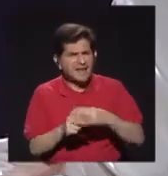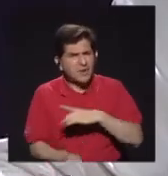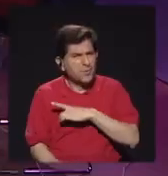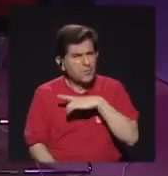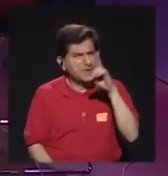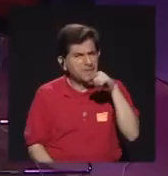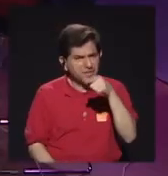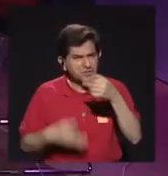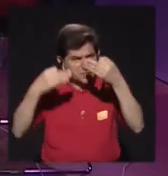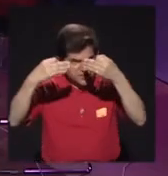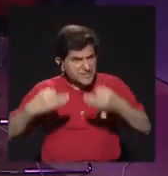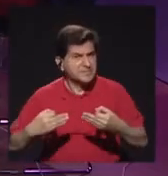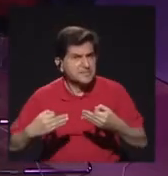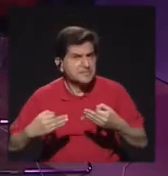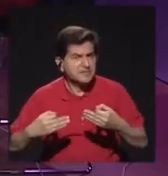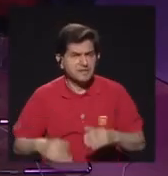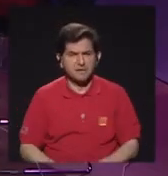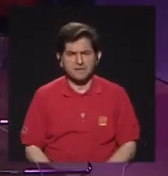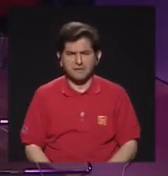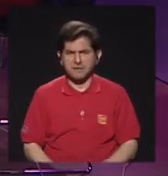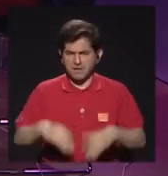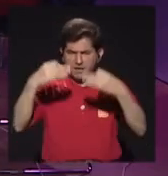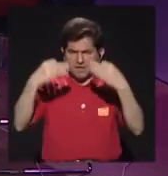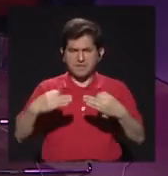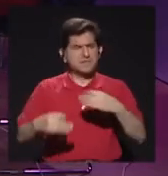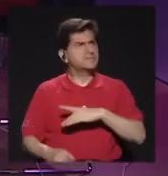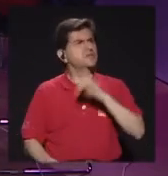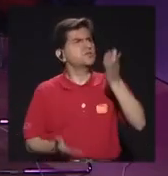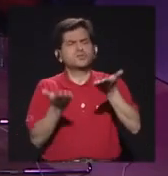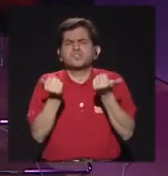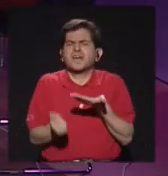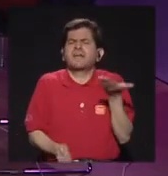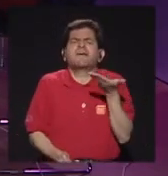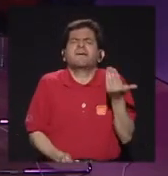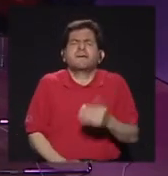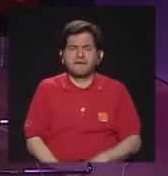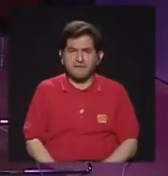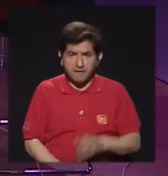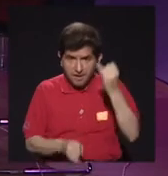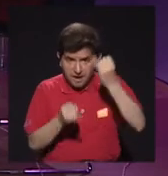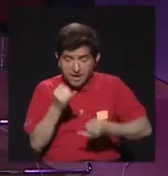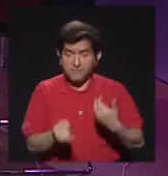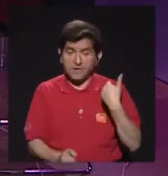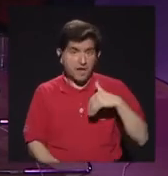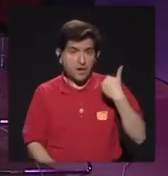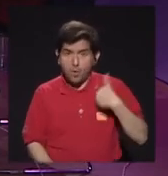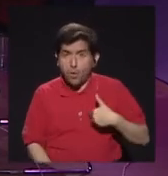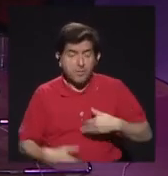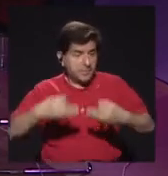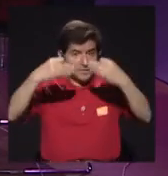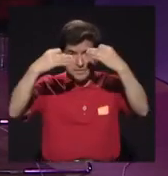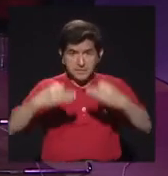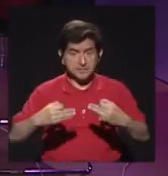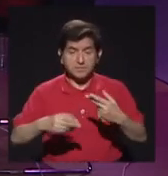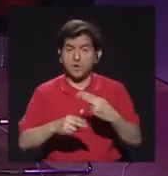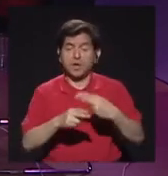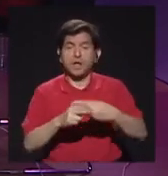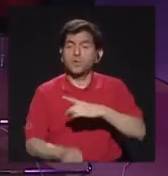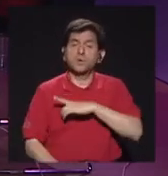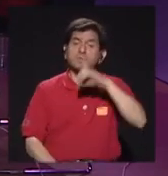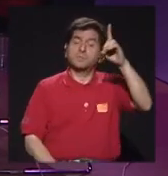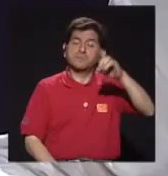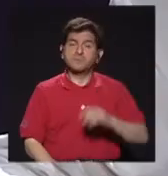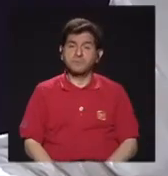están tomando decisiones y quién decide qué es lo que dios está queriendo o sea al final son hombres los que están decidiendo en nombre de dios